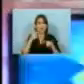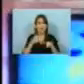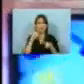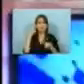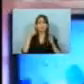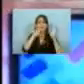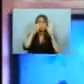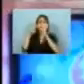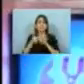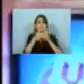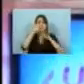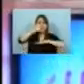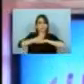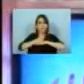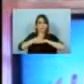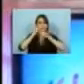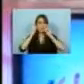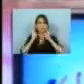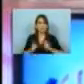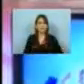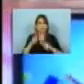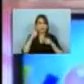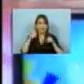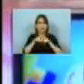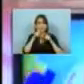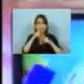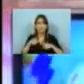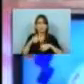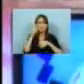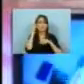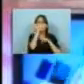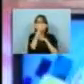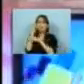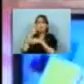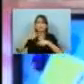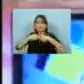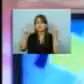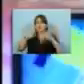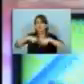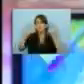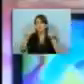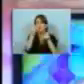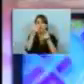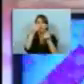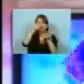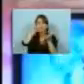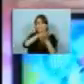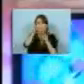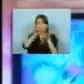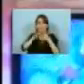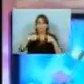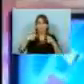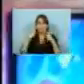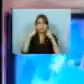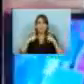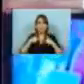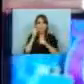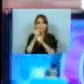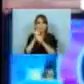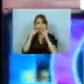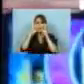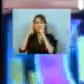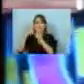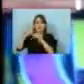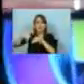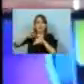casi 6 horas. Y a mí no me sobra la plata de este programa para mandar cámaras y no registrarlo. Me lo pide la gente del 13, yo trabajo para el 9. A mí me